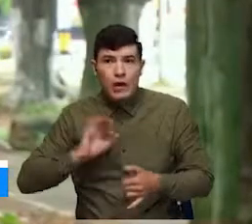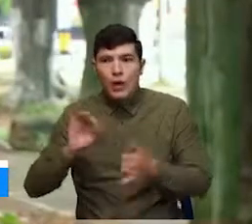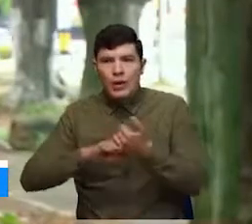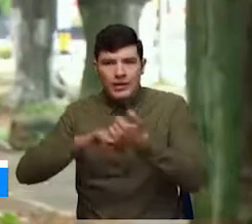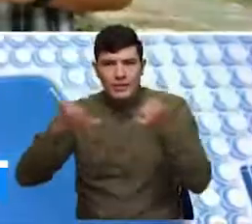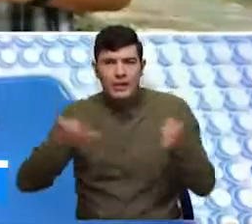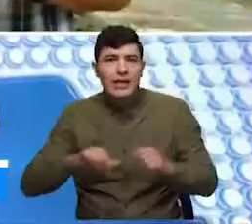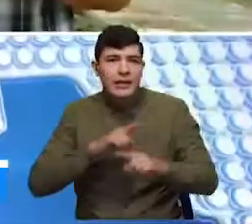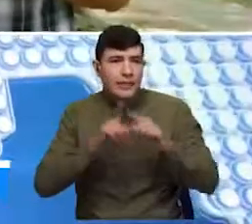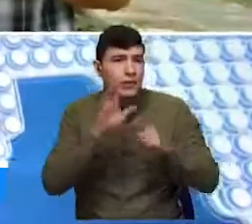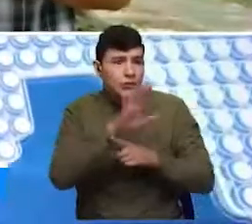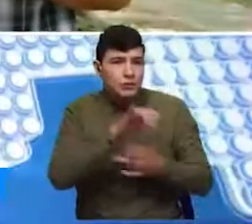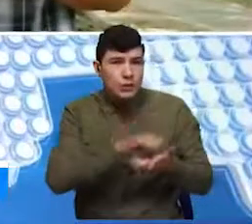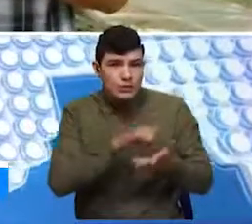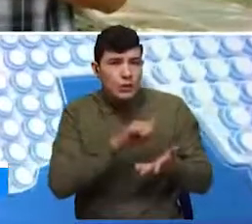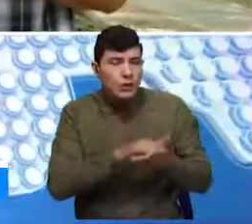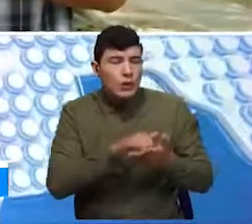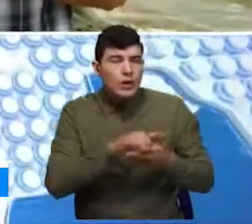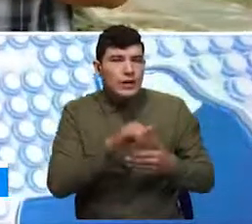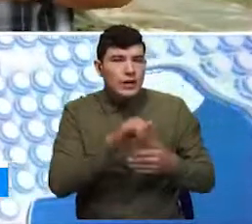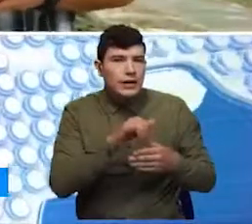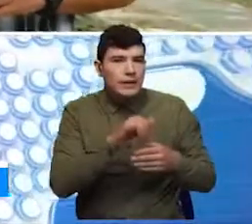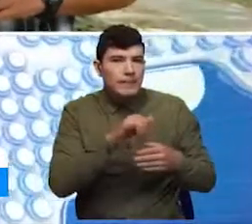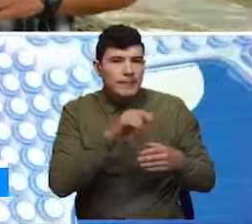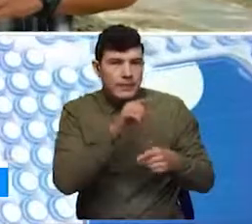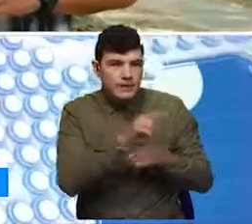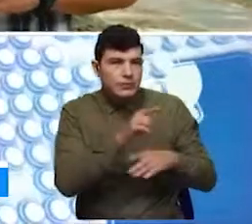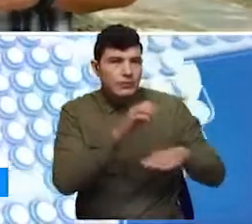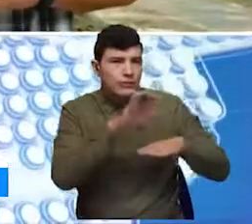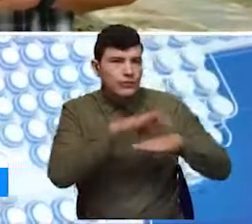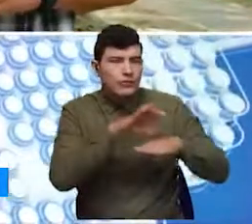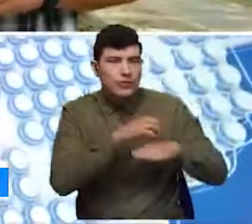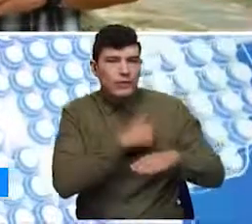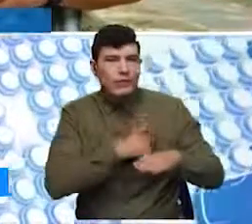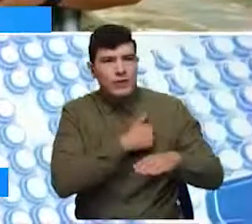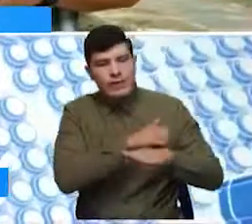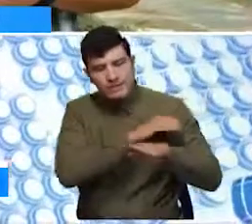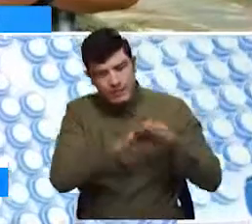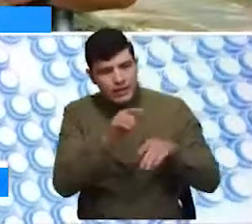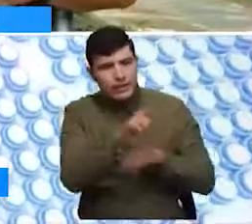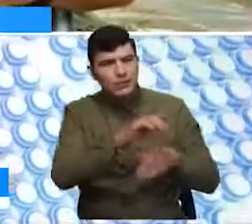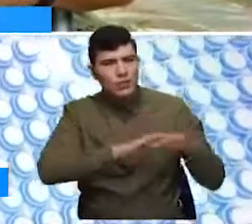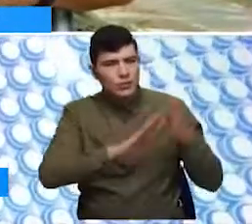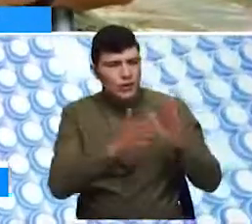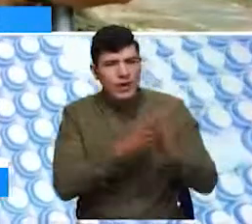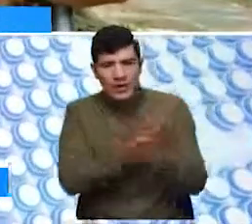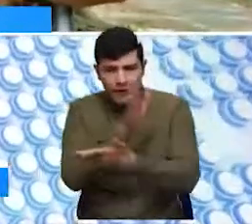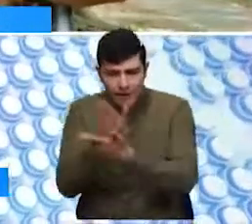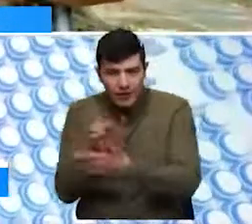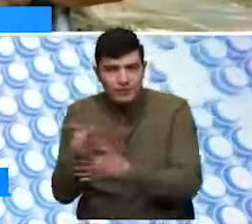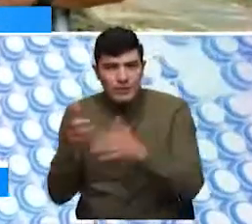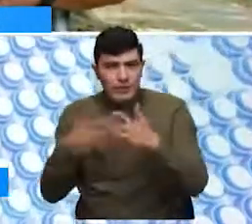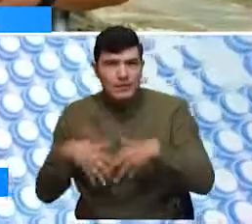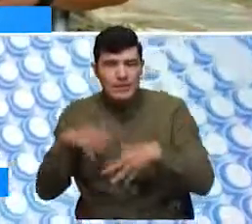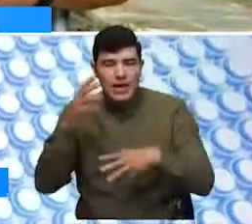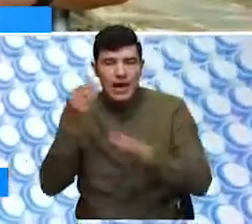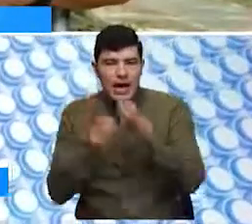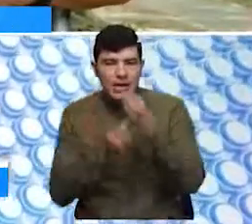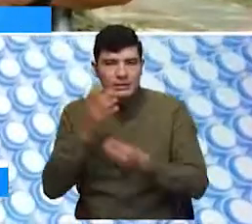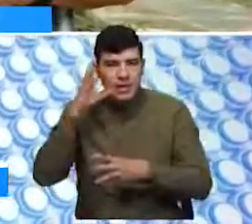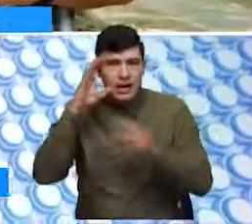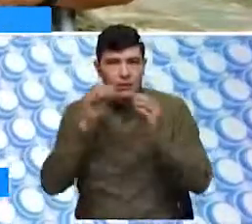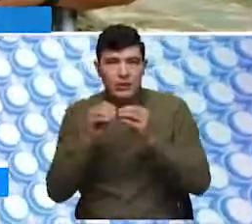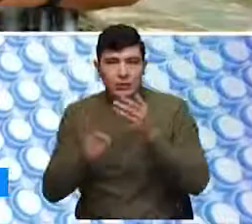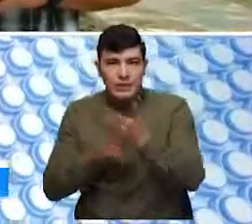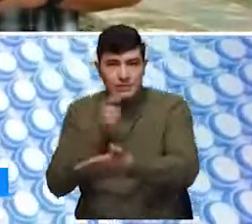los líderes sociales para que se acerquen a la empresa y realicen un acuerdo de pago esa sola información desde las ciudades de cúcuta con la cámara de héctor peña danilo coronel